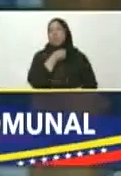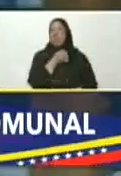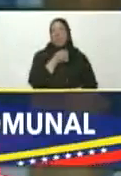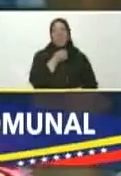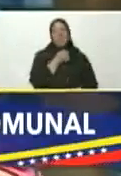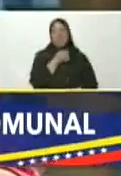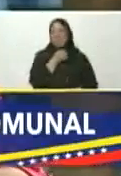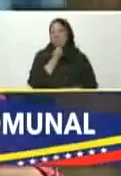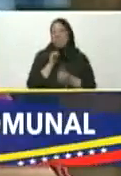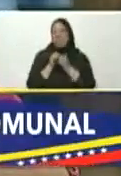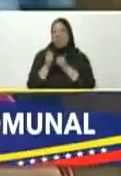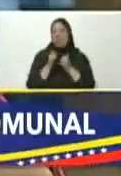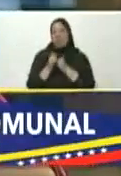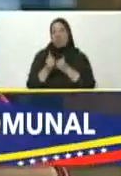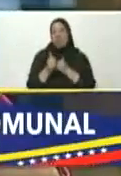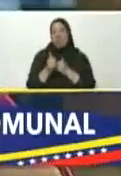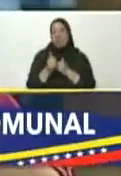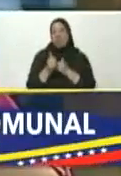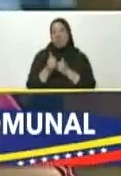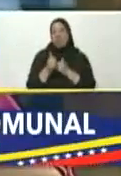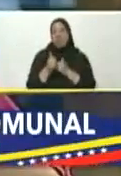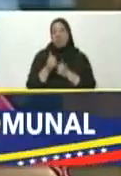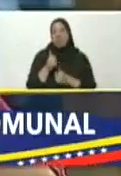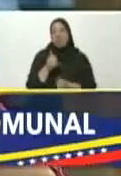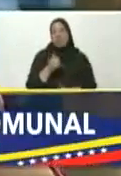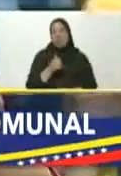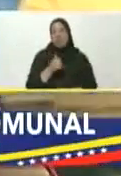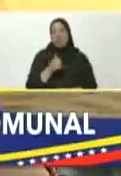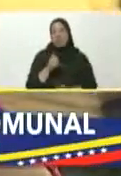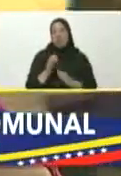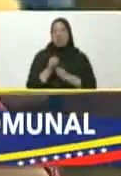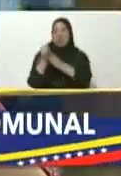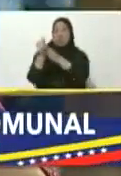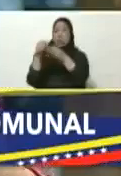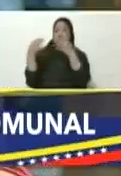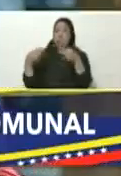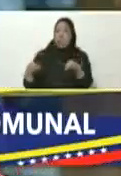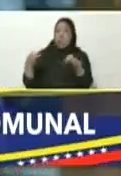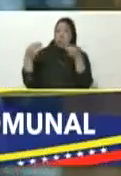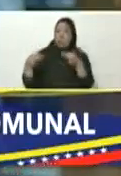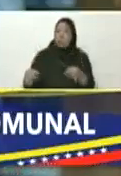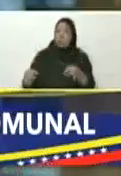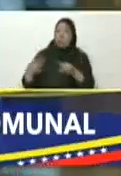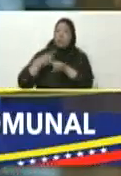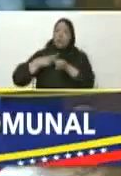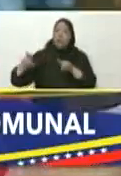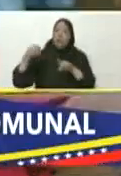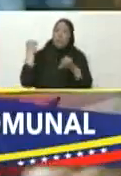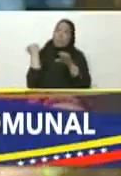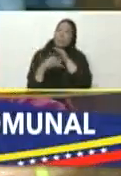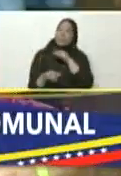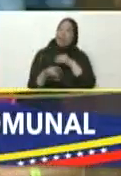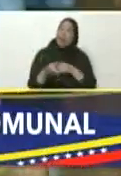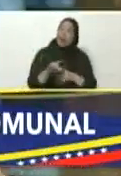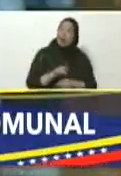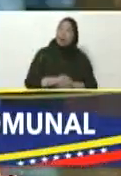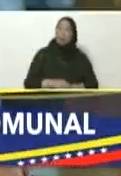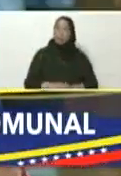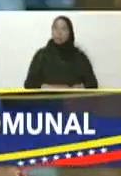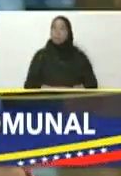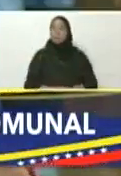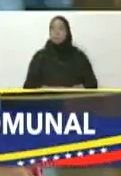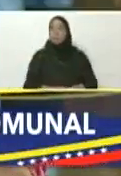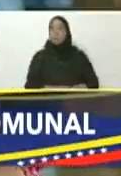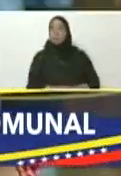quiero aprovechar esta oportunidad y... Ese hombre es un líder nato, ¿vale? Yo le pregunto una cosa y quiere lanzar un mensaje. Quiero aprovechar esta oportunidad